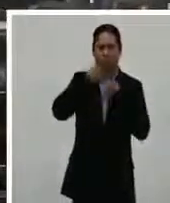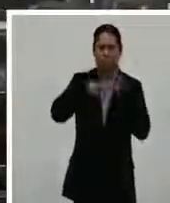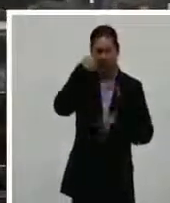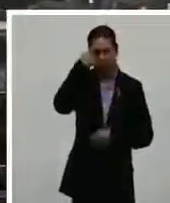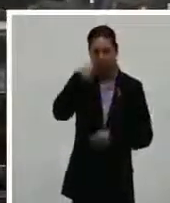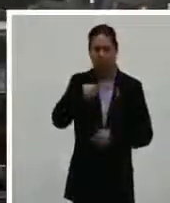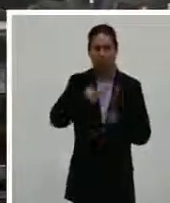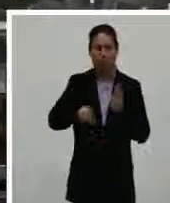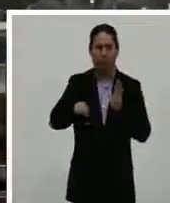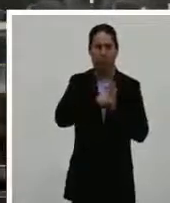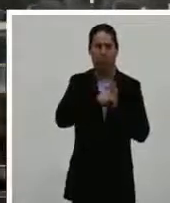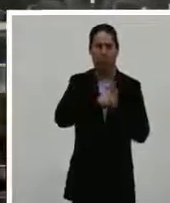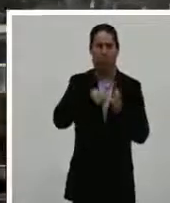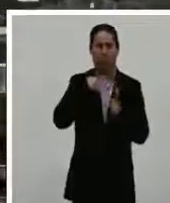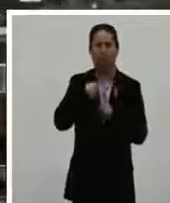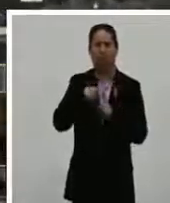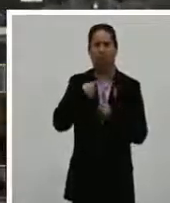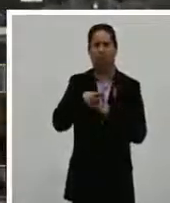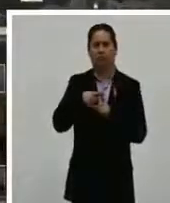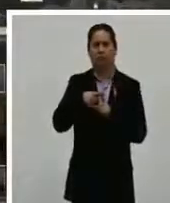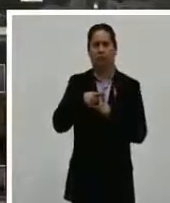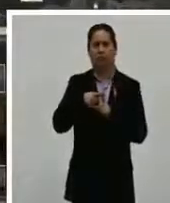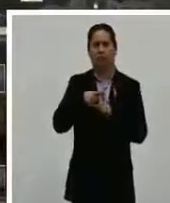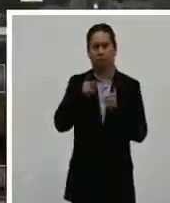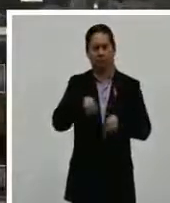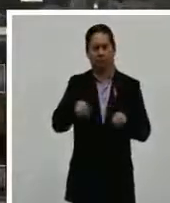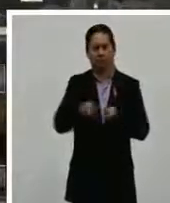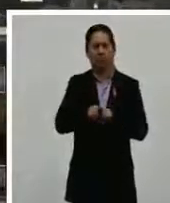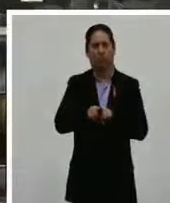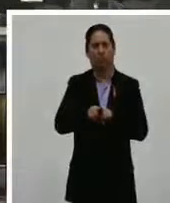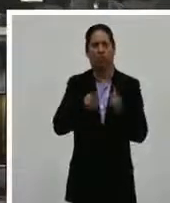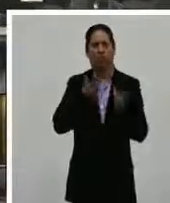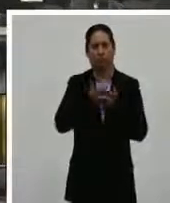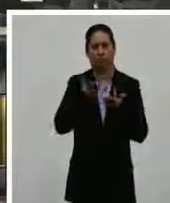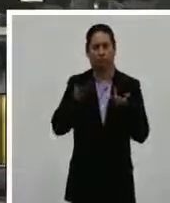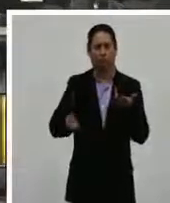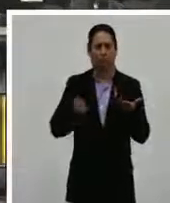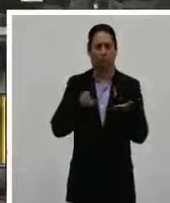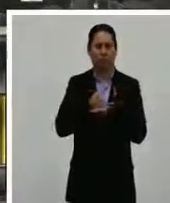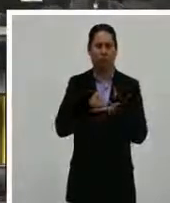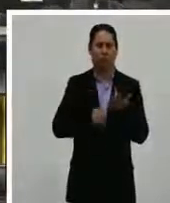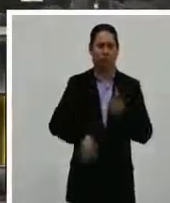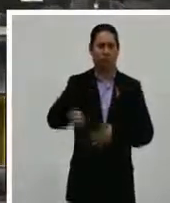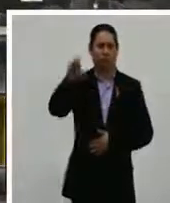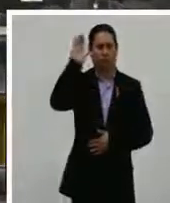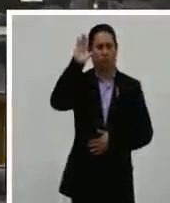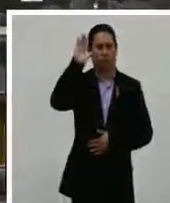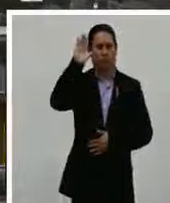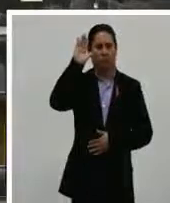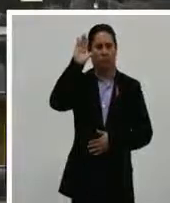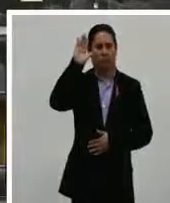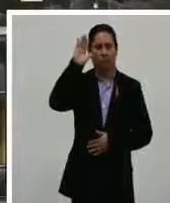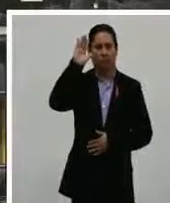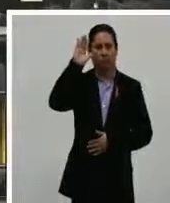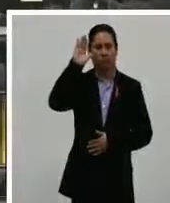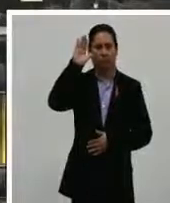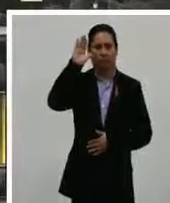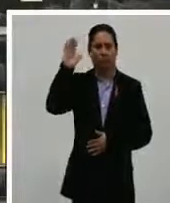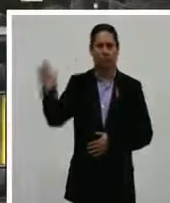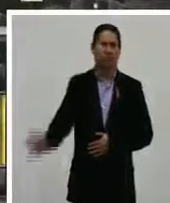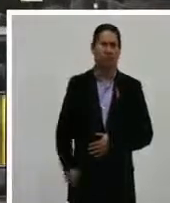uso de la palabra para argumentar en contra oa favor del mismo sírvase manifestarlo en este momento